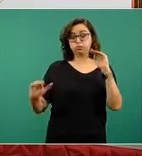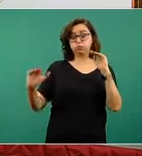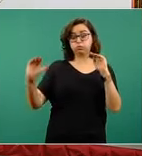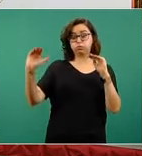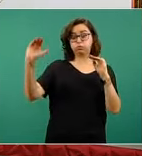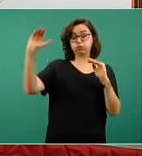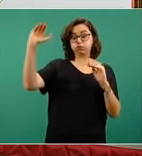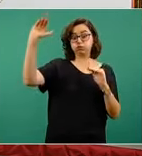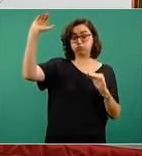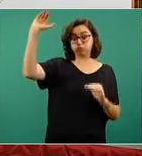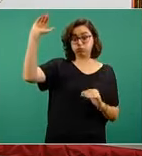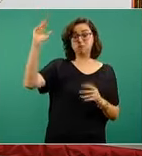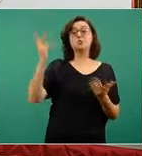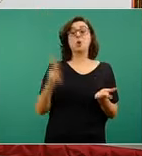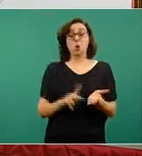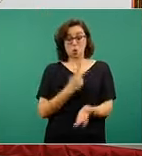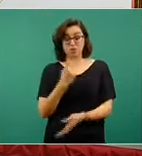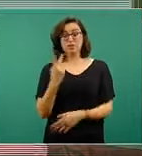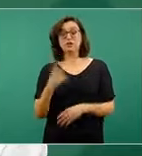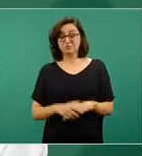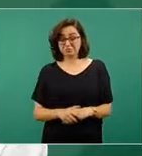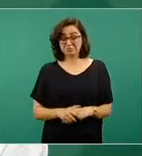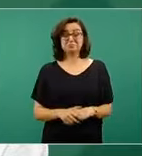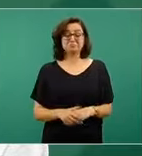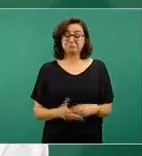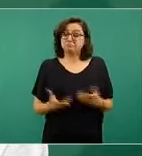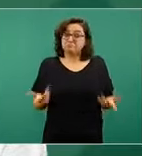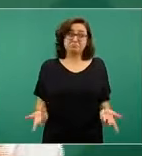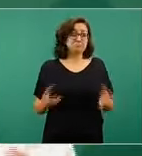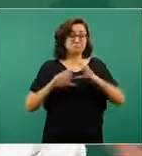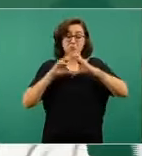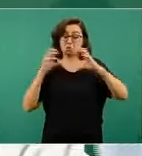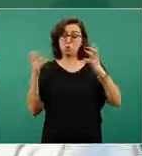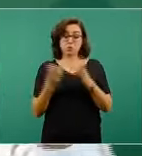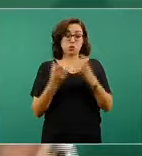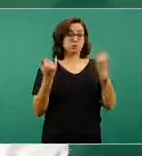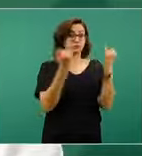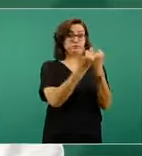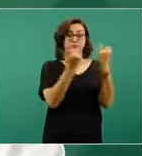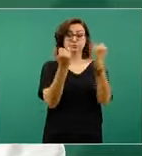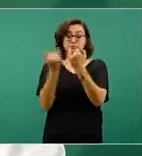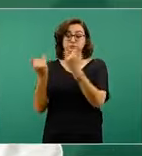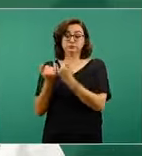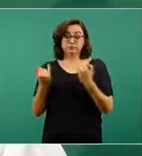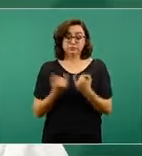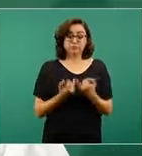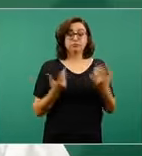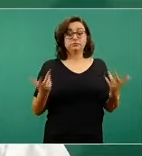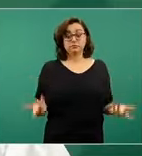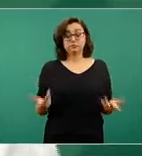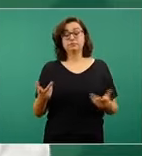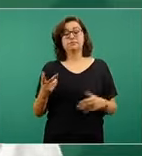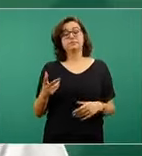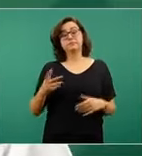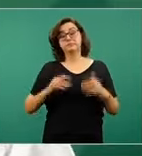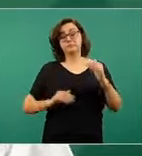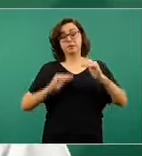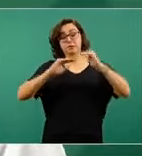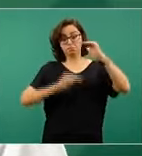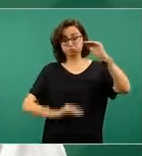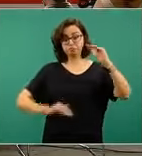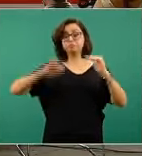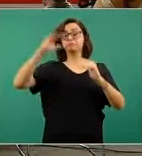la epidemia va a terminar, excepto que la epidemia empiece a cesar en el mundo entero. Y recordarán que